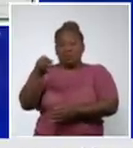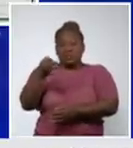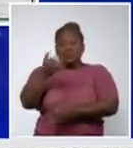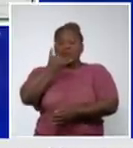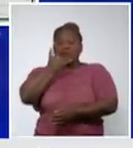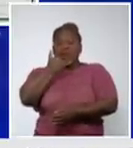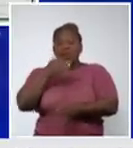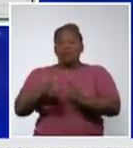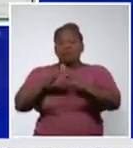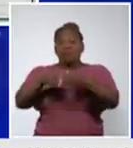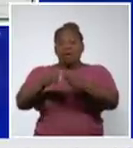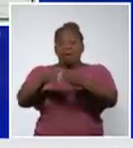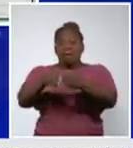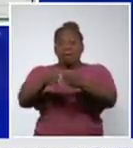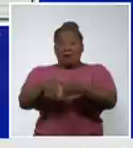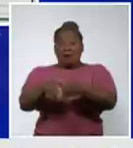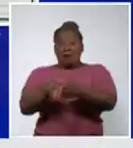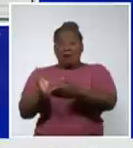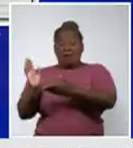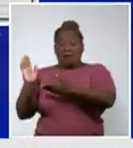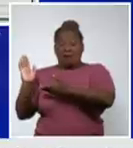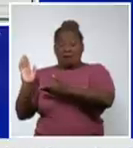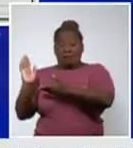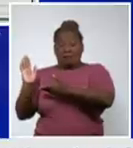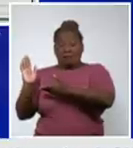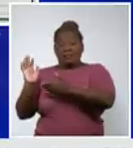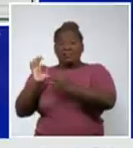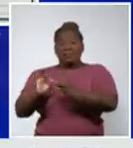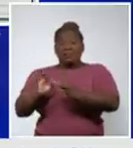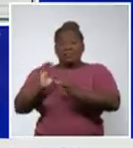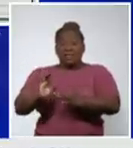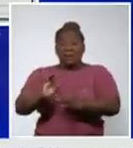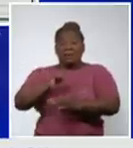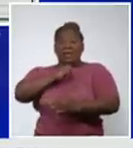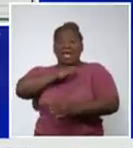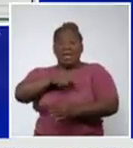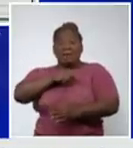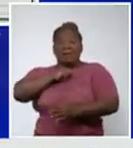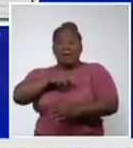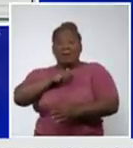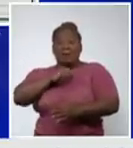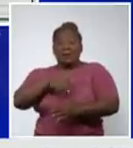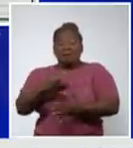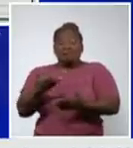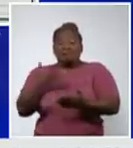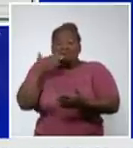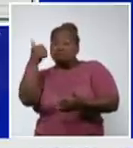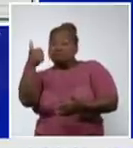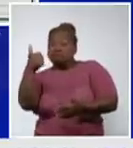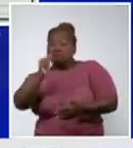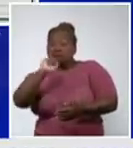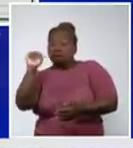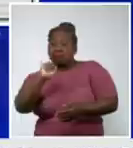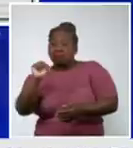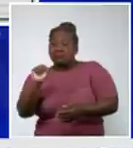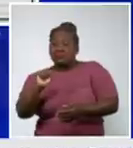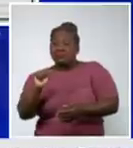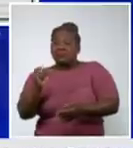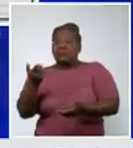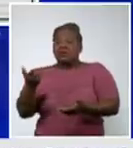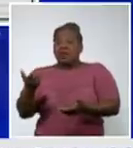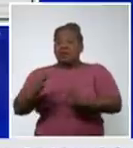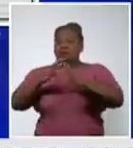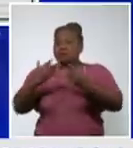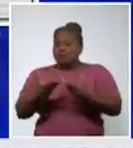Granma, que siempre lo ponemos de ejemplo de lo que había logrado y debe de lograr con todas las medidas que se vienen